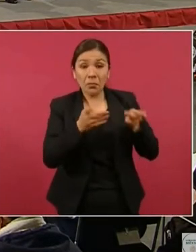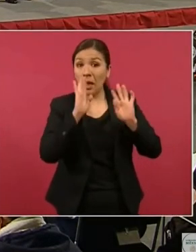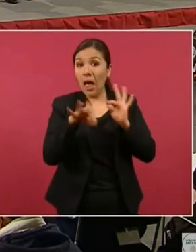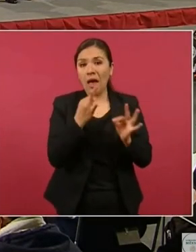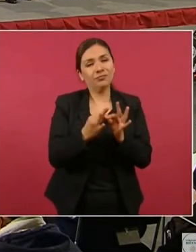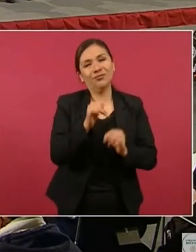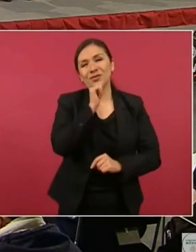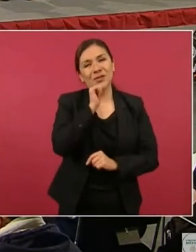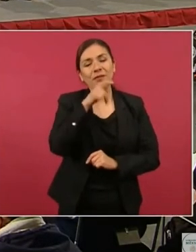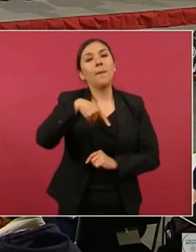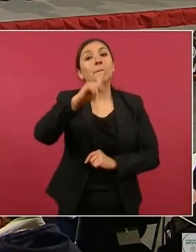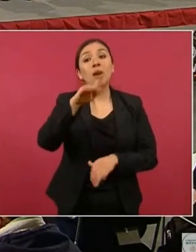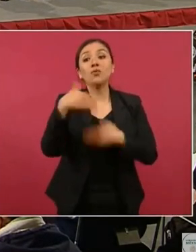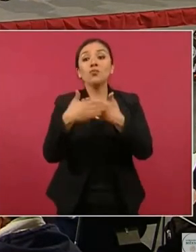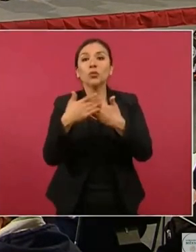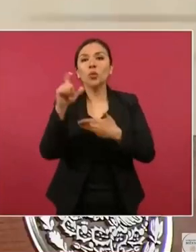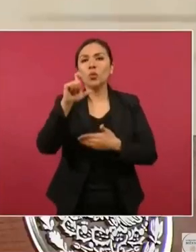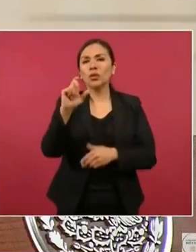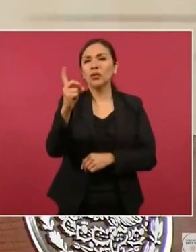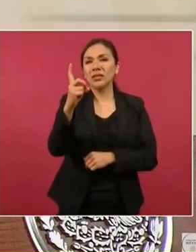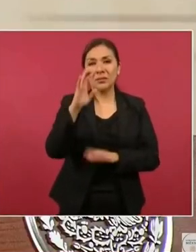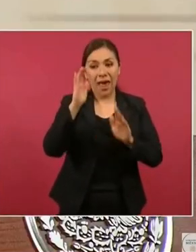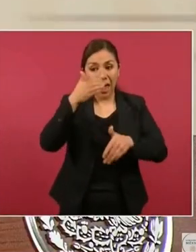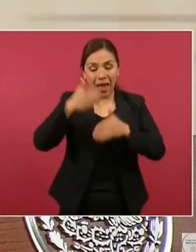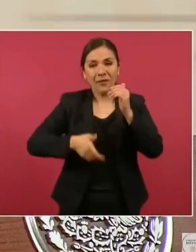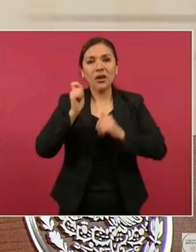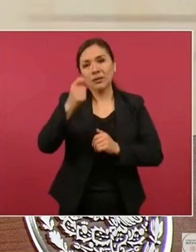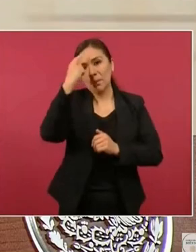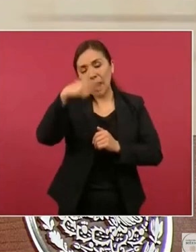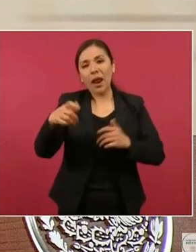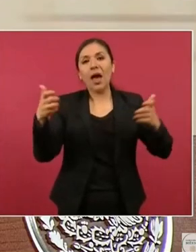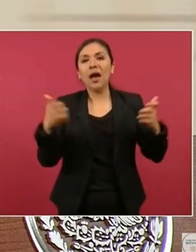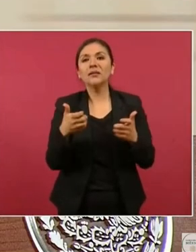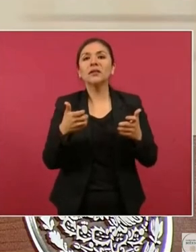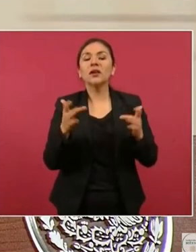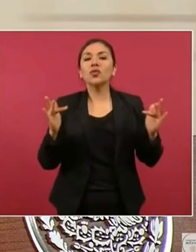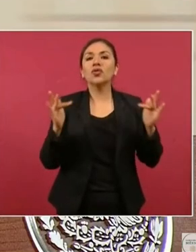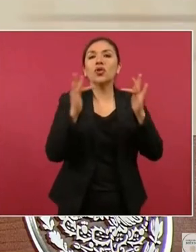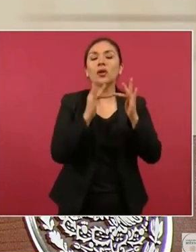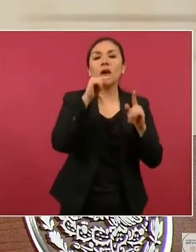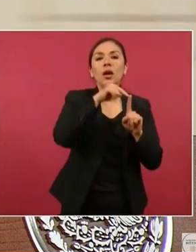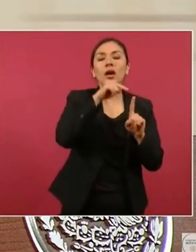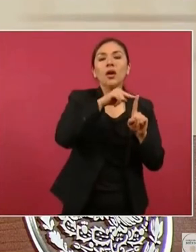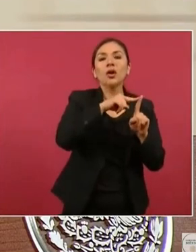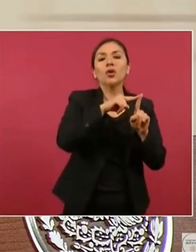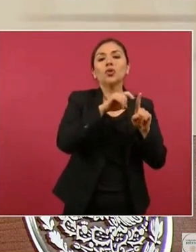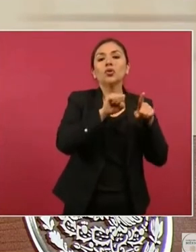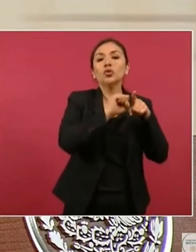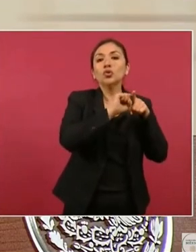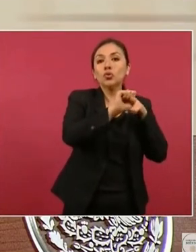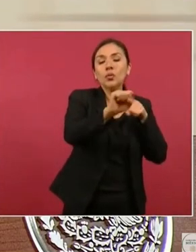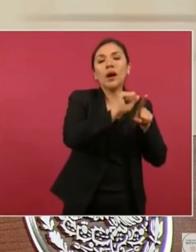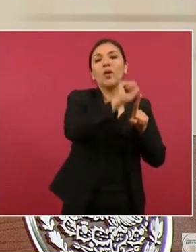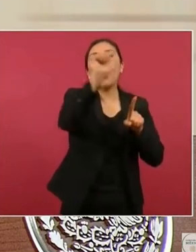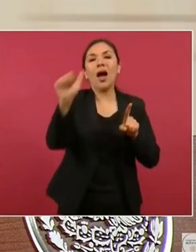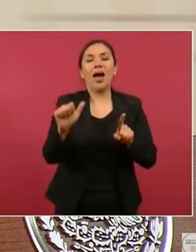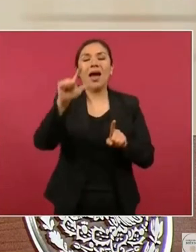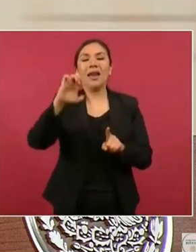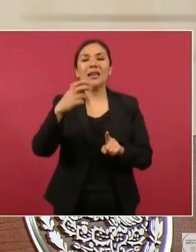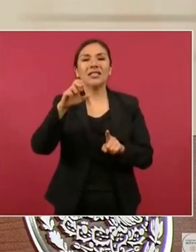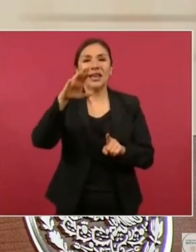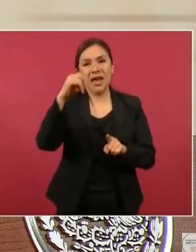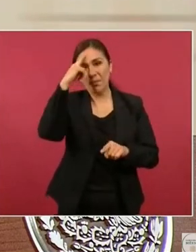que estaríamos terminando hacia diciembre de este año es el de conectividad del ramal suburbano a Lechería a la AIFA.